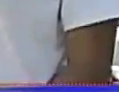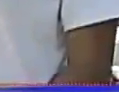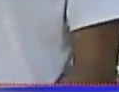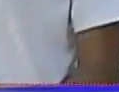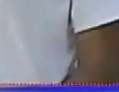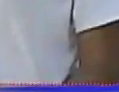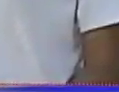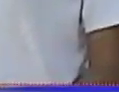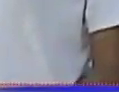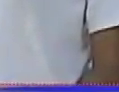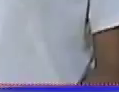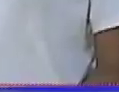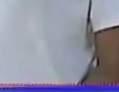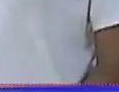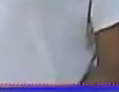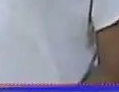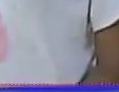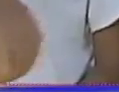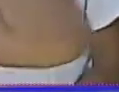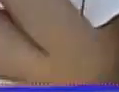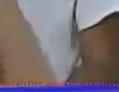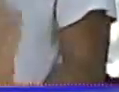¡Vamos arriba, arriba, arriba!